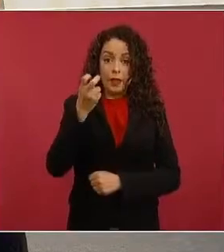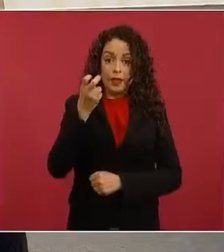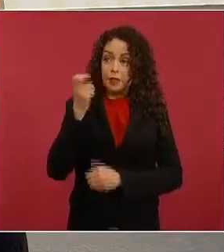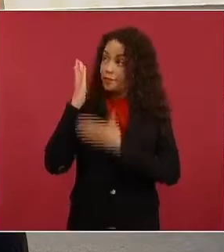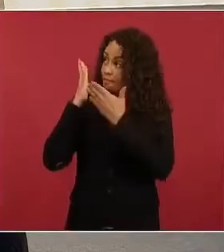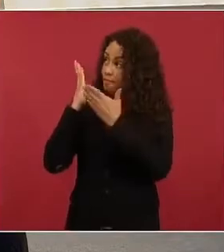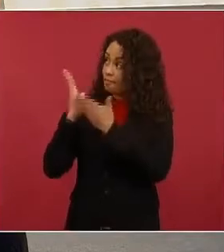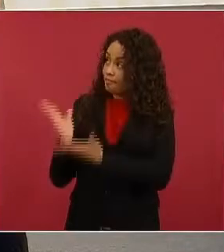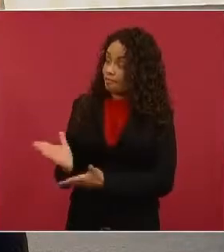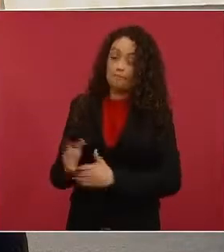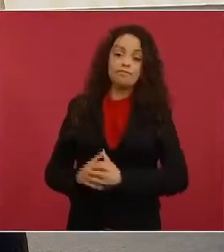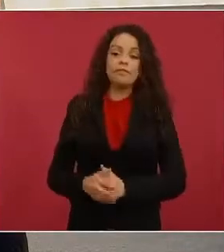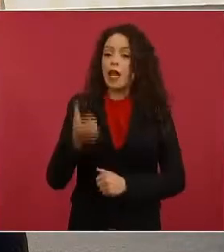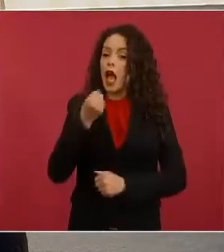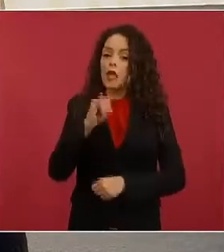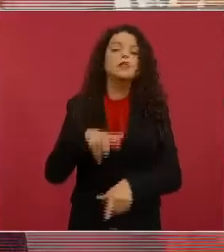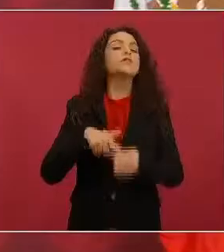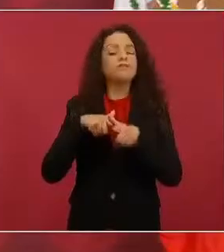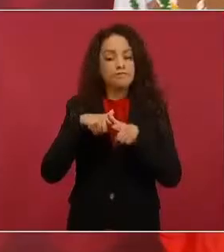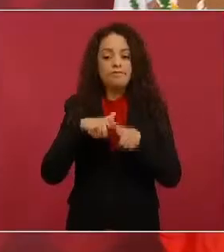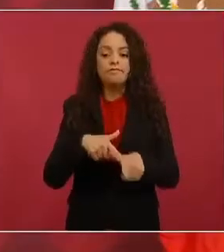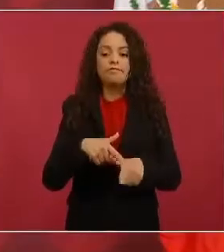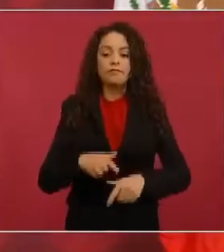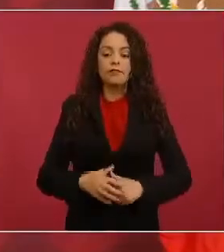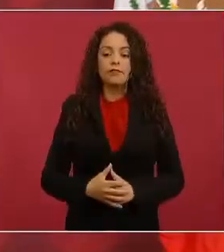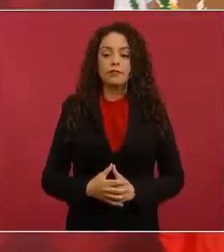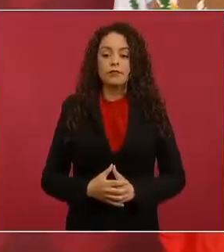Entonces vamos a continuar así.